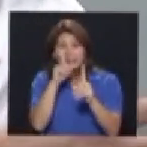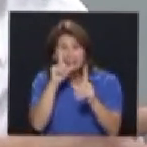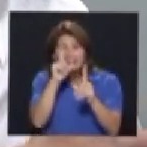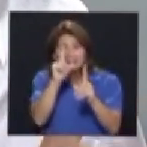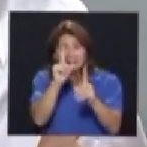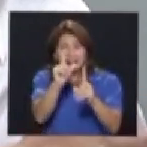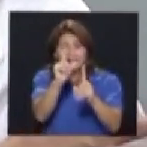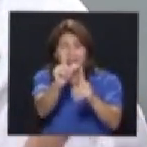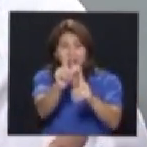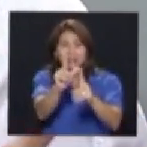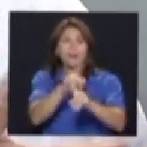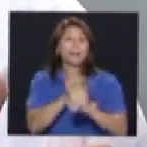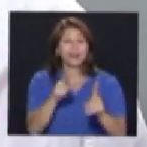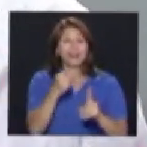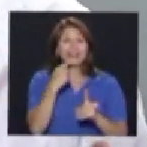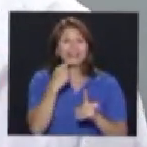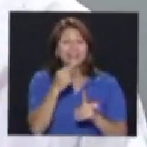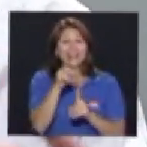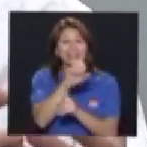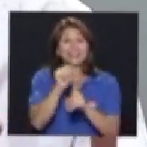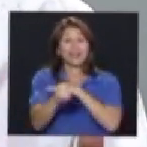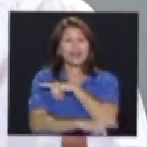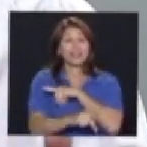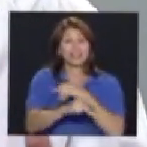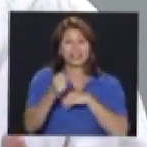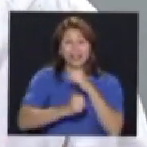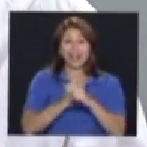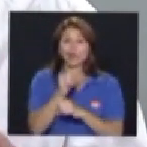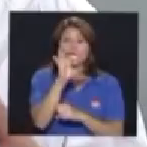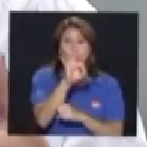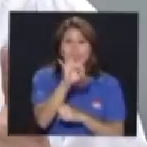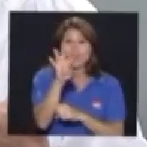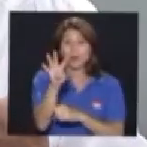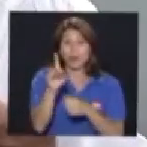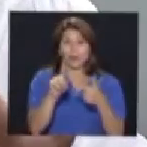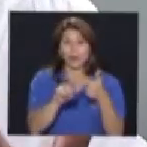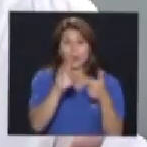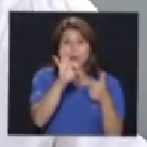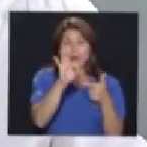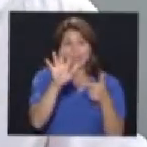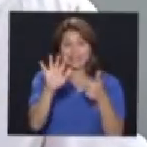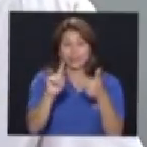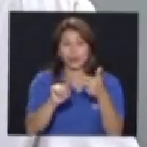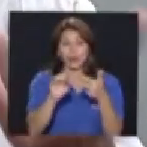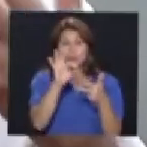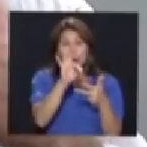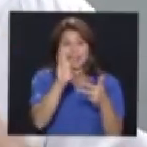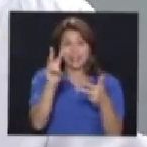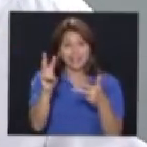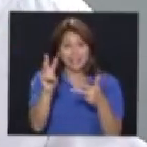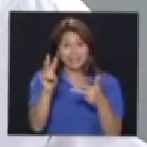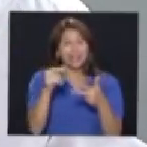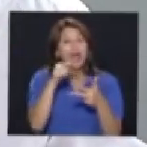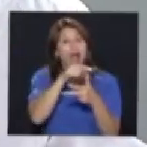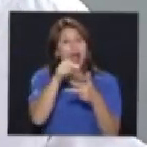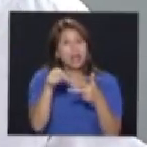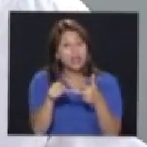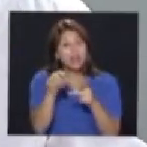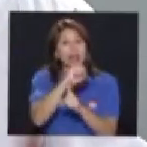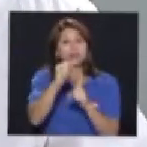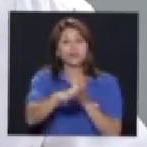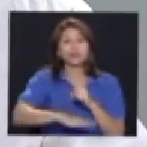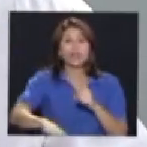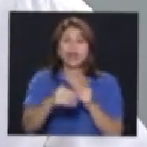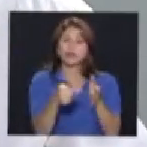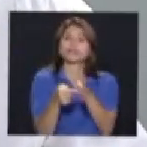Nación del año 94, 95, 96, que fue una sorpresa, fue generando, digamos, una serie de demandas por parte de la sociedad